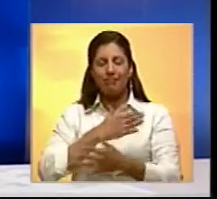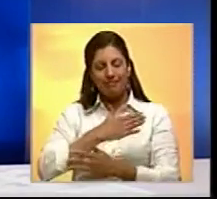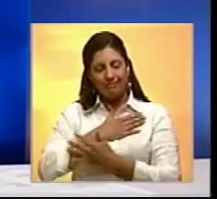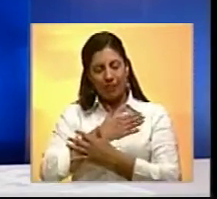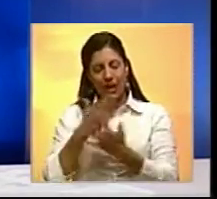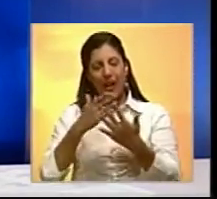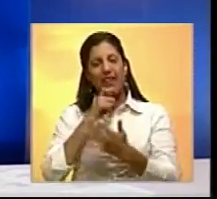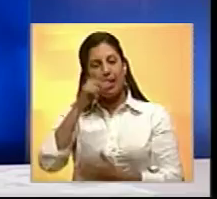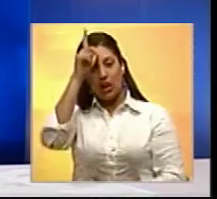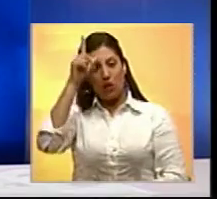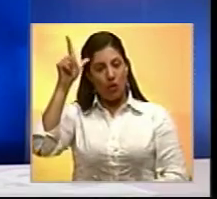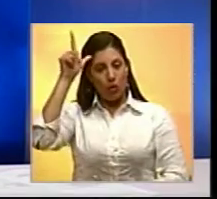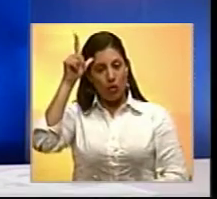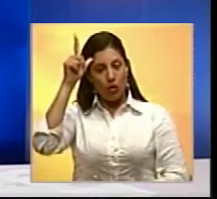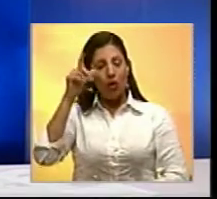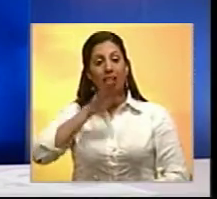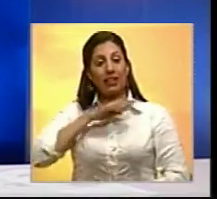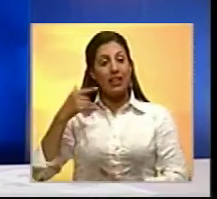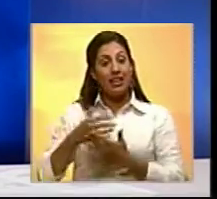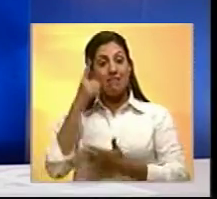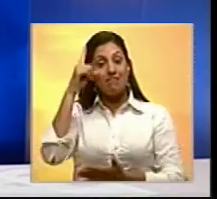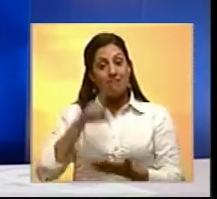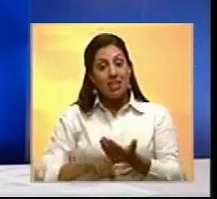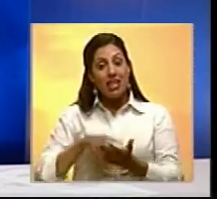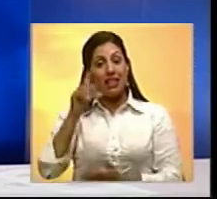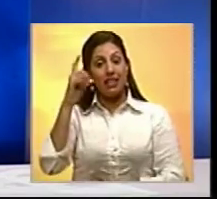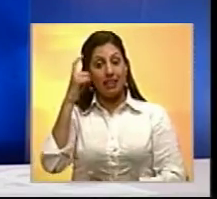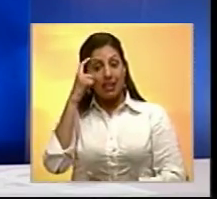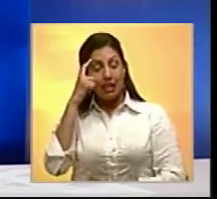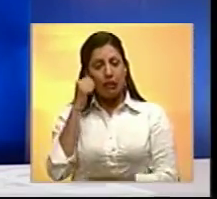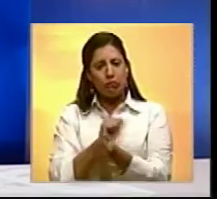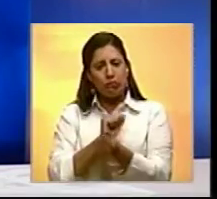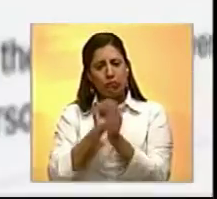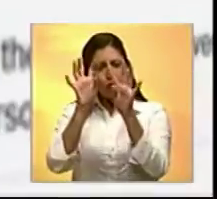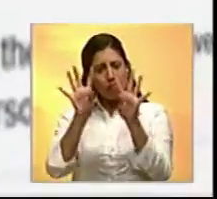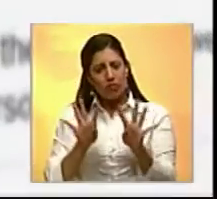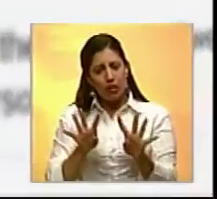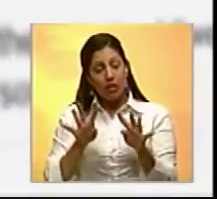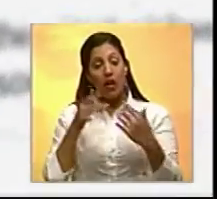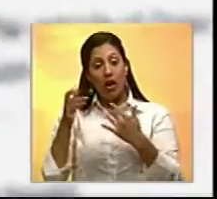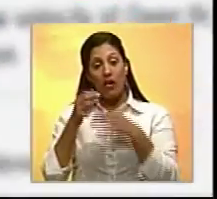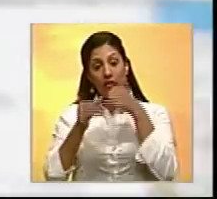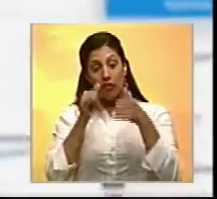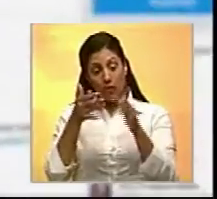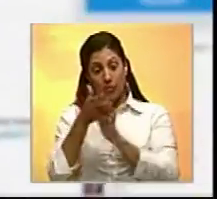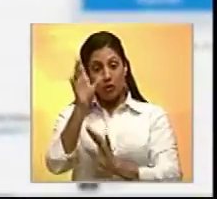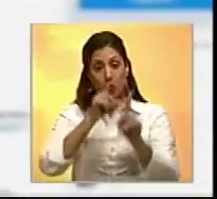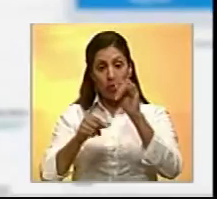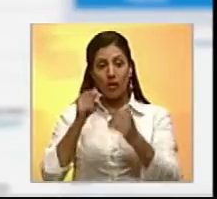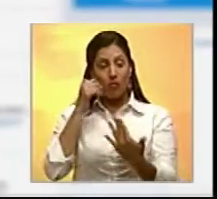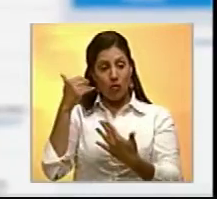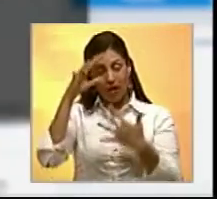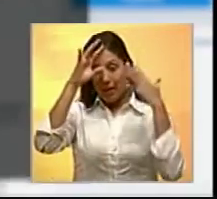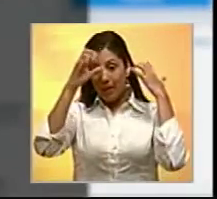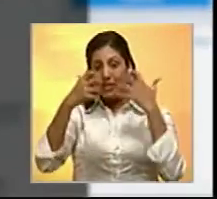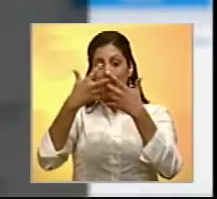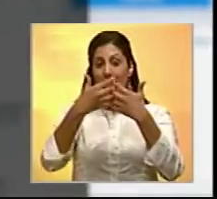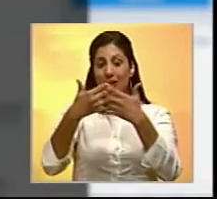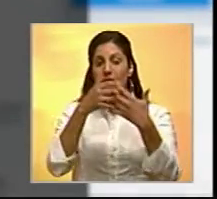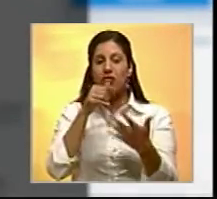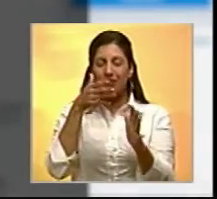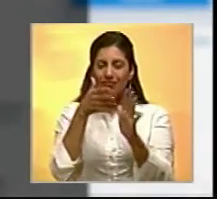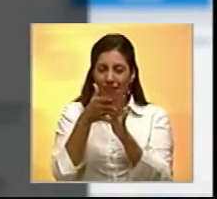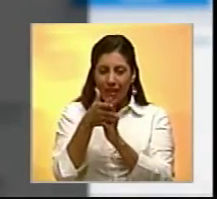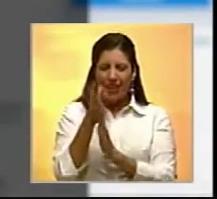solidaridad con Leopoldo López al cumplirse 1000 días del encarcelamiento. A través de un mensaje en Twitter, la diplomática estadounidense